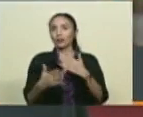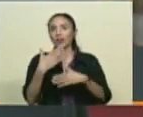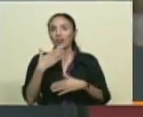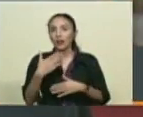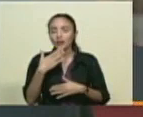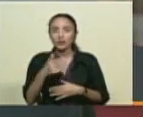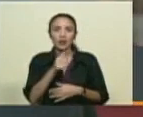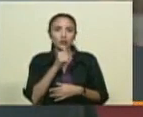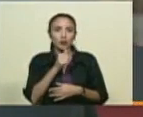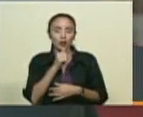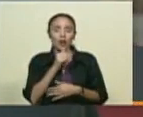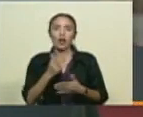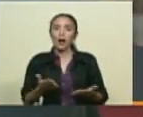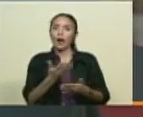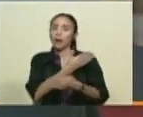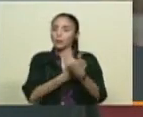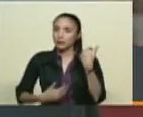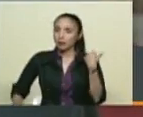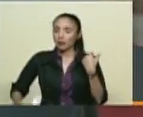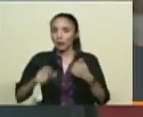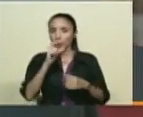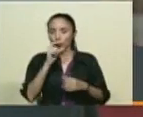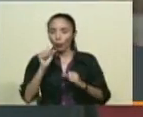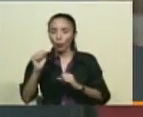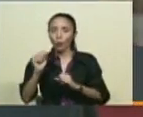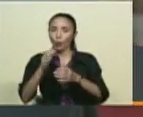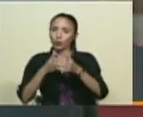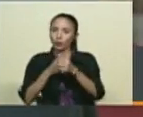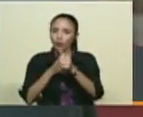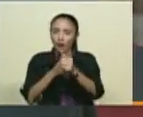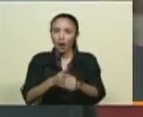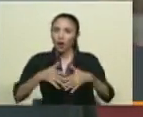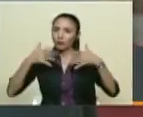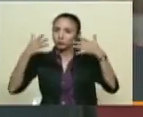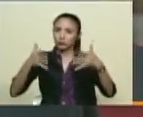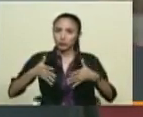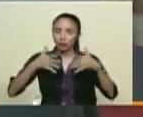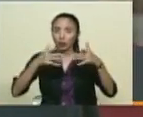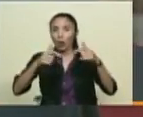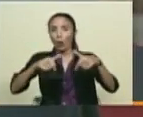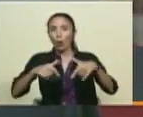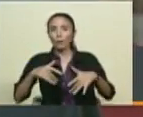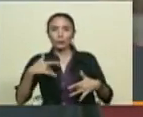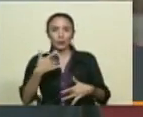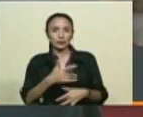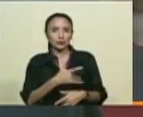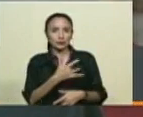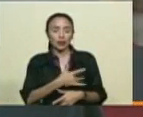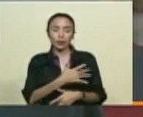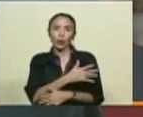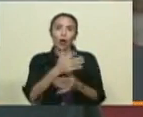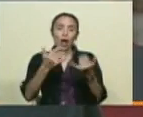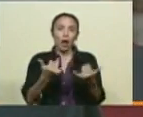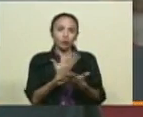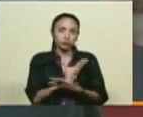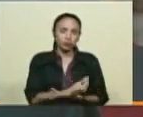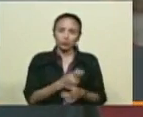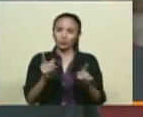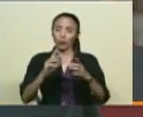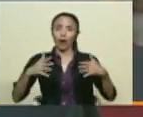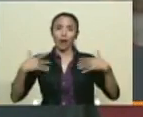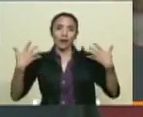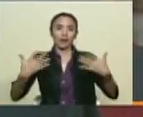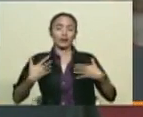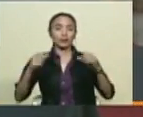dado, a su guía, a su asesoría, me siento aún más confortado en